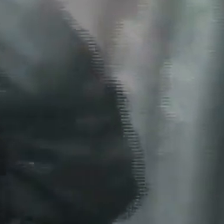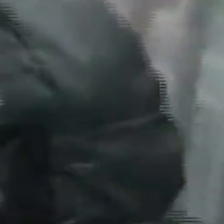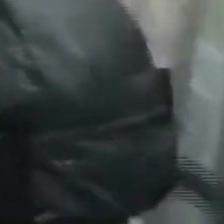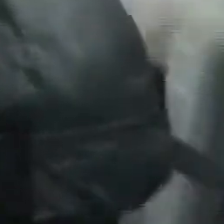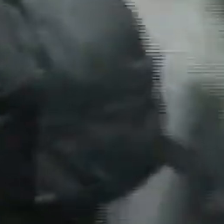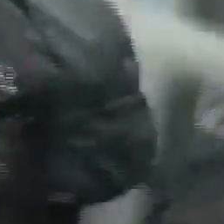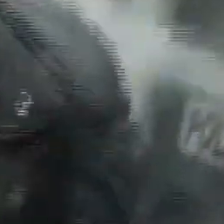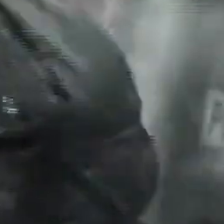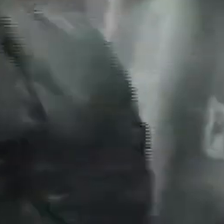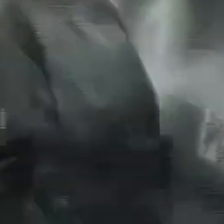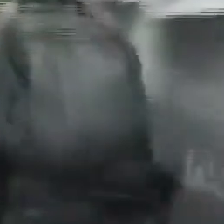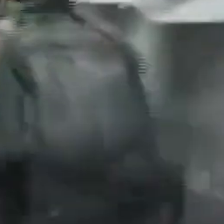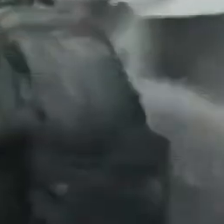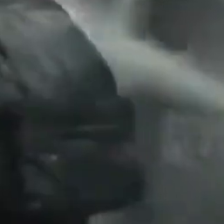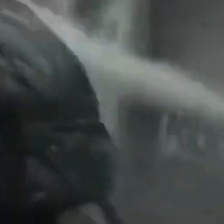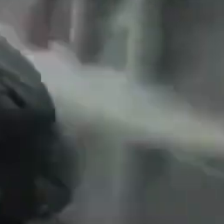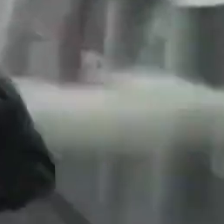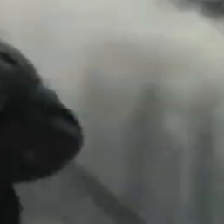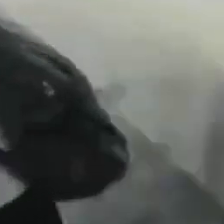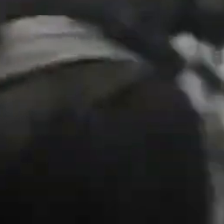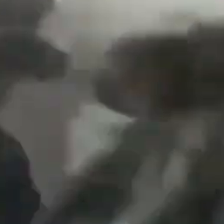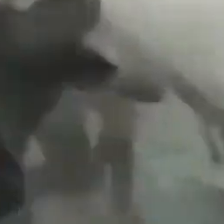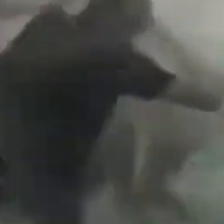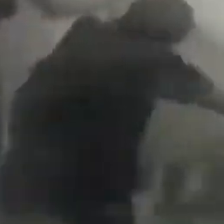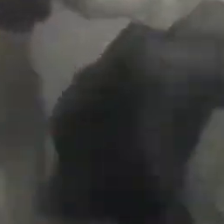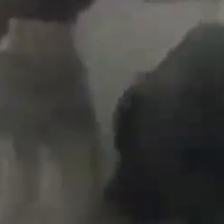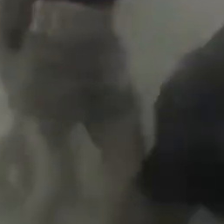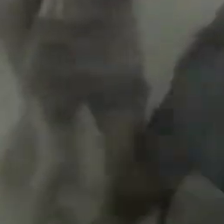Miren, el marro.